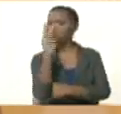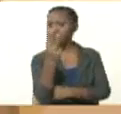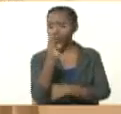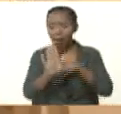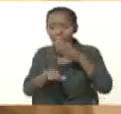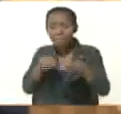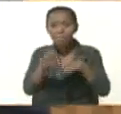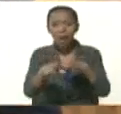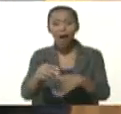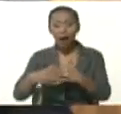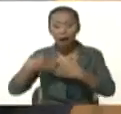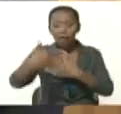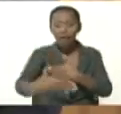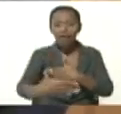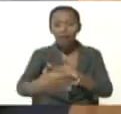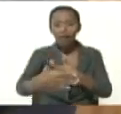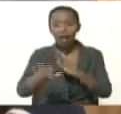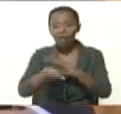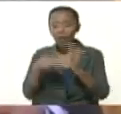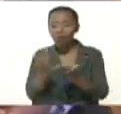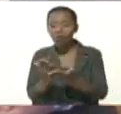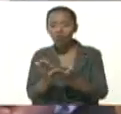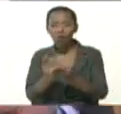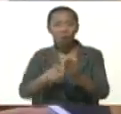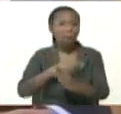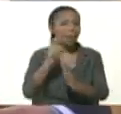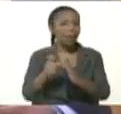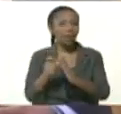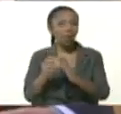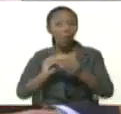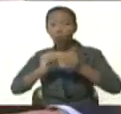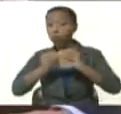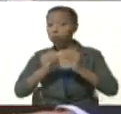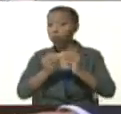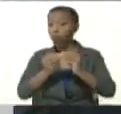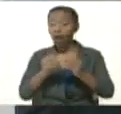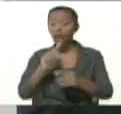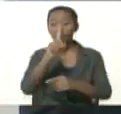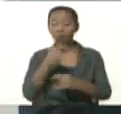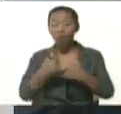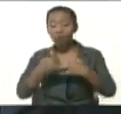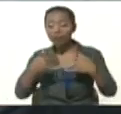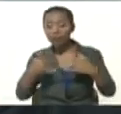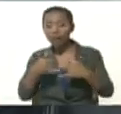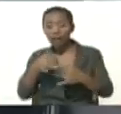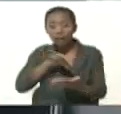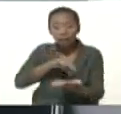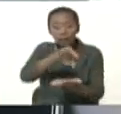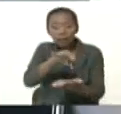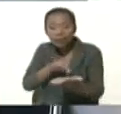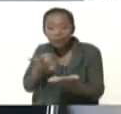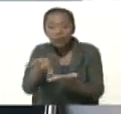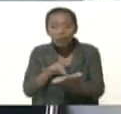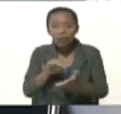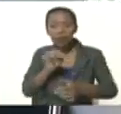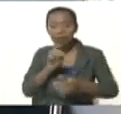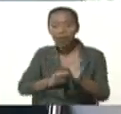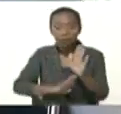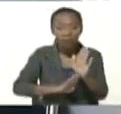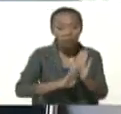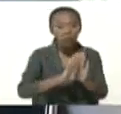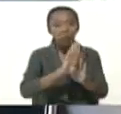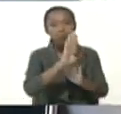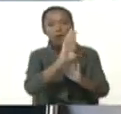adelante del resto del mundo. Y forma parte de una de las líneas estratégicas de desarrollo,